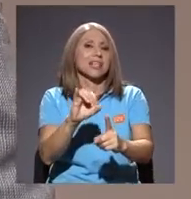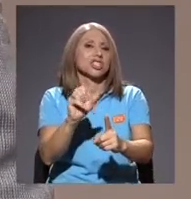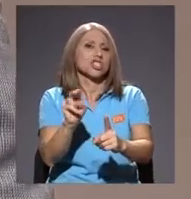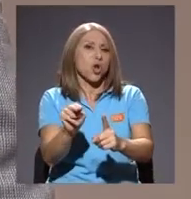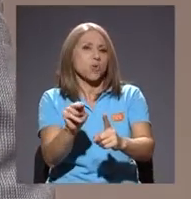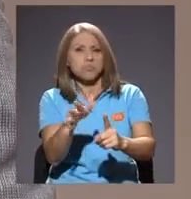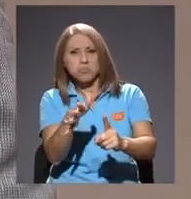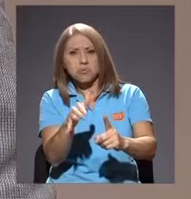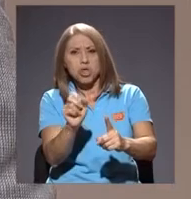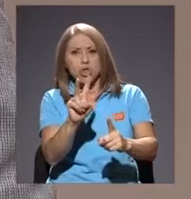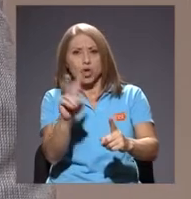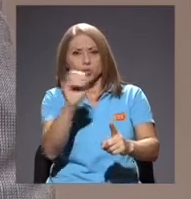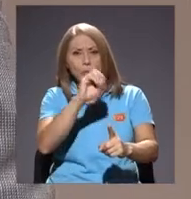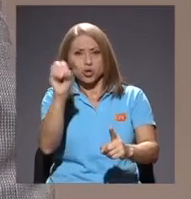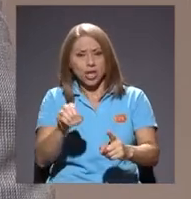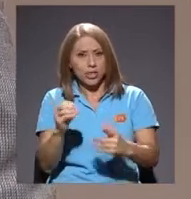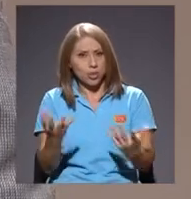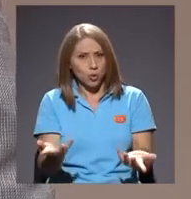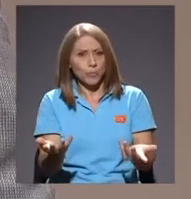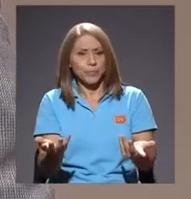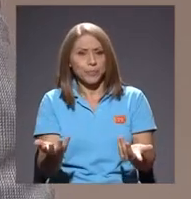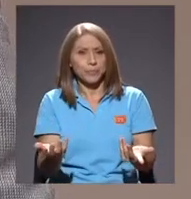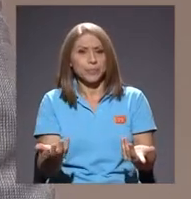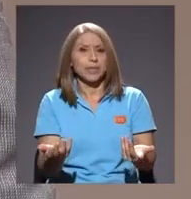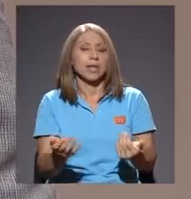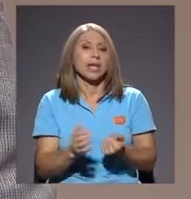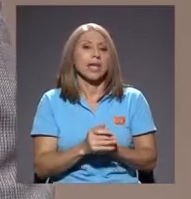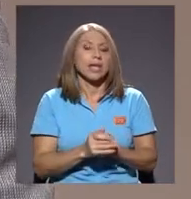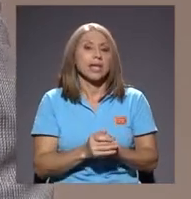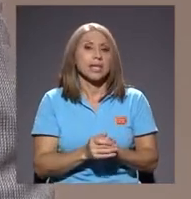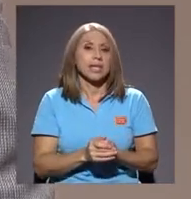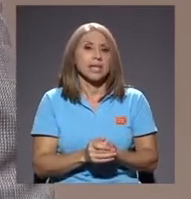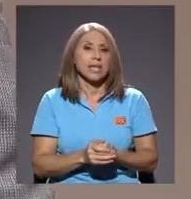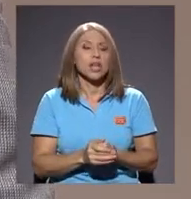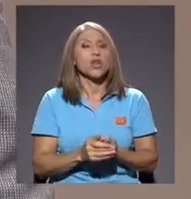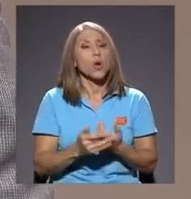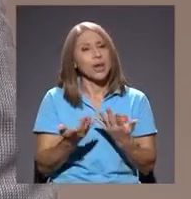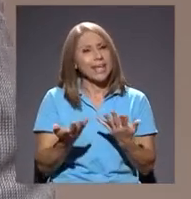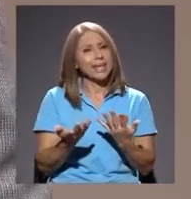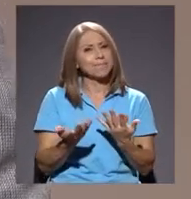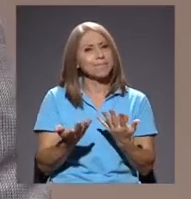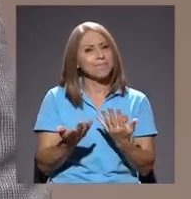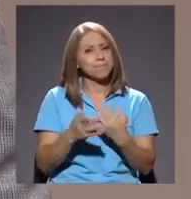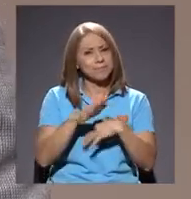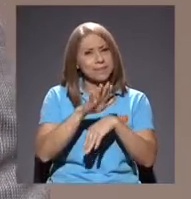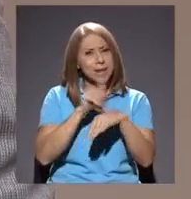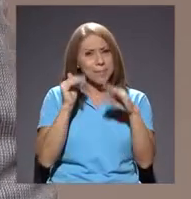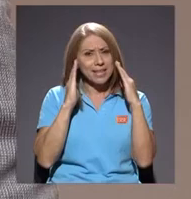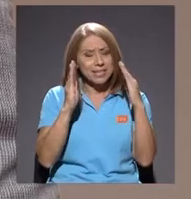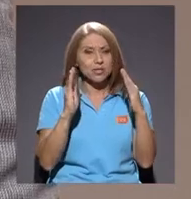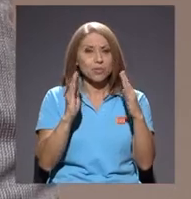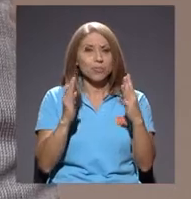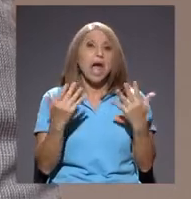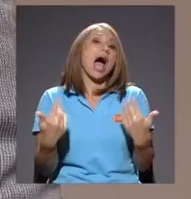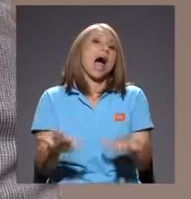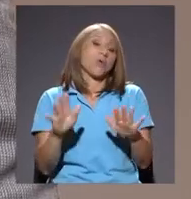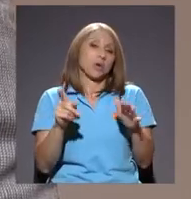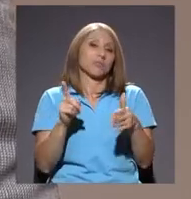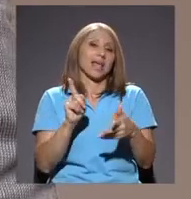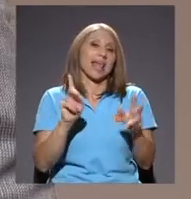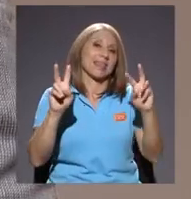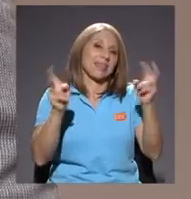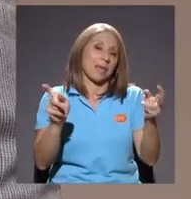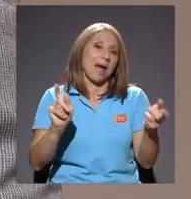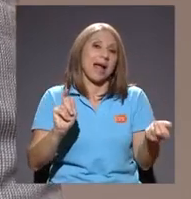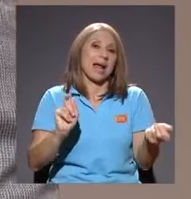alrededor del 2% y lo que se llama el tema cambiario igual vamos a seguir pensando